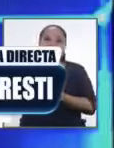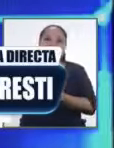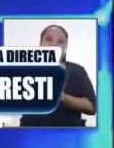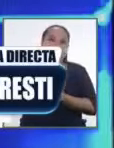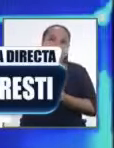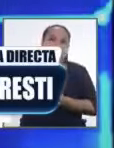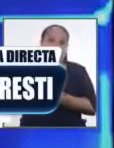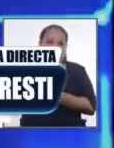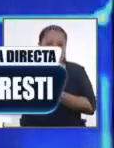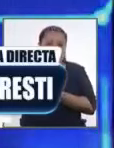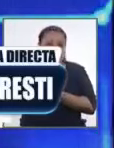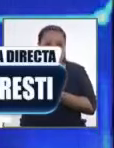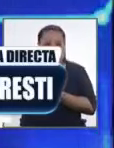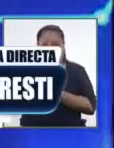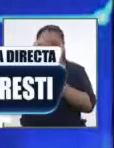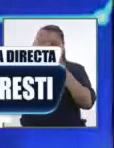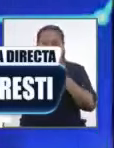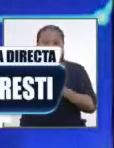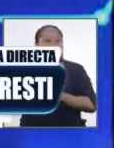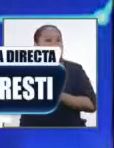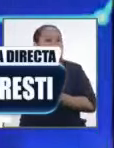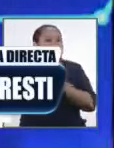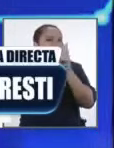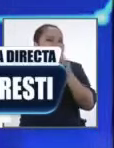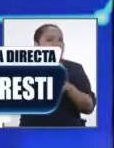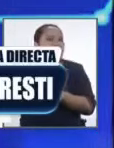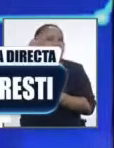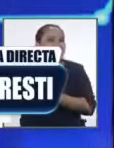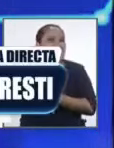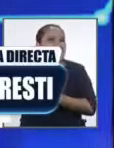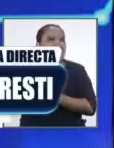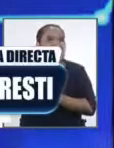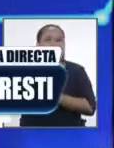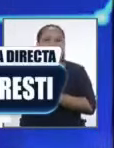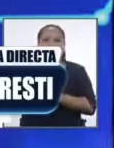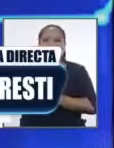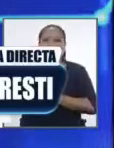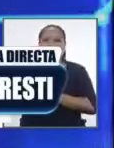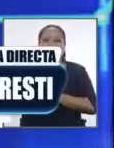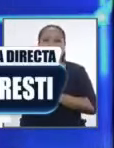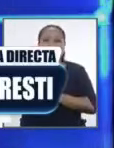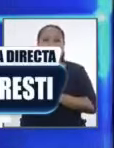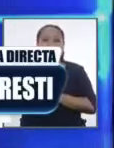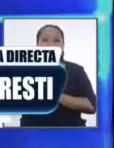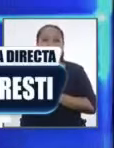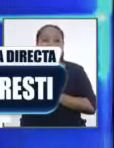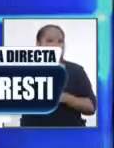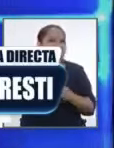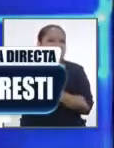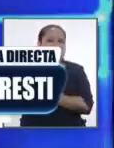Acá los peruanos debemos ser conscientes en estos momentos de que definitivamente la delincuencia les ha ganado la guerra a ellos.